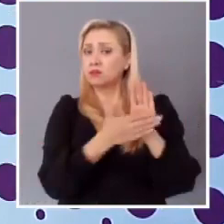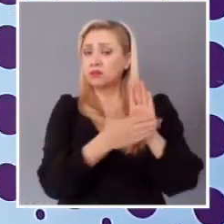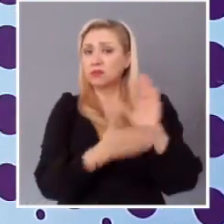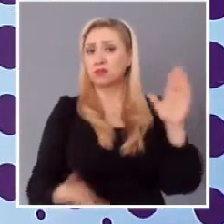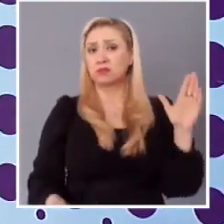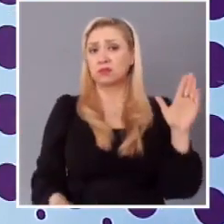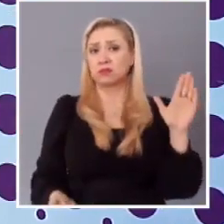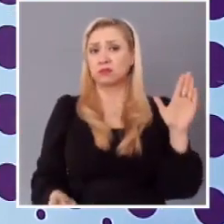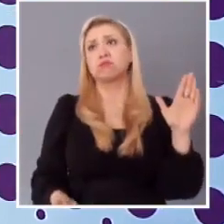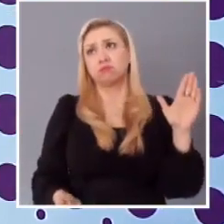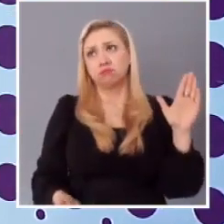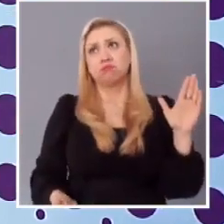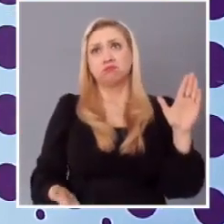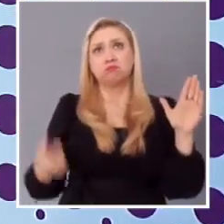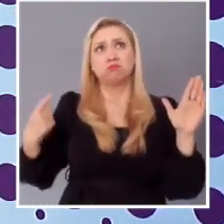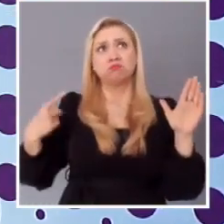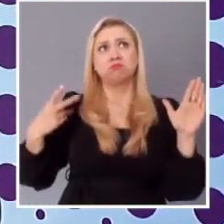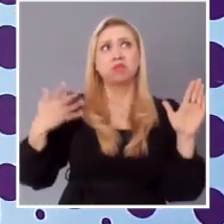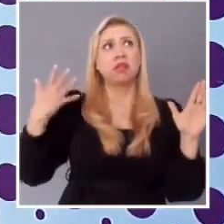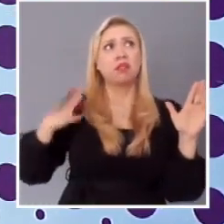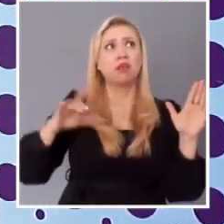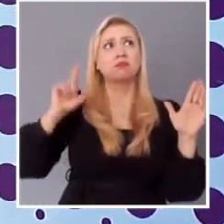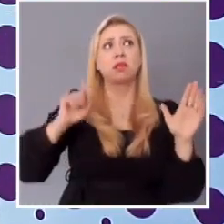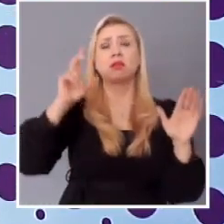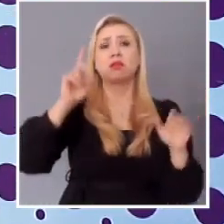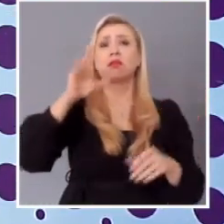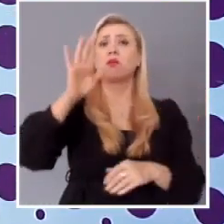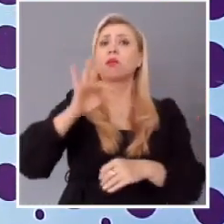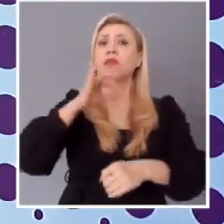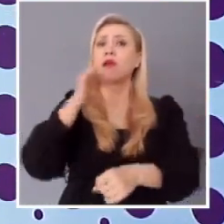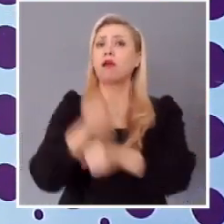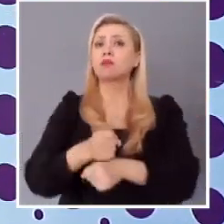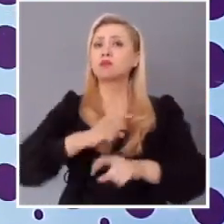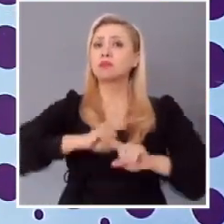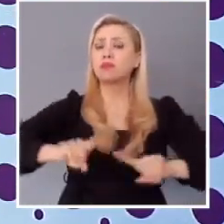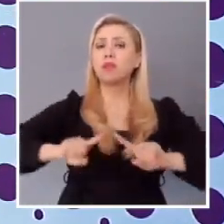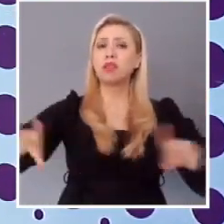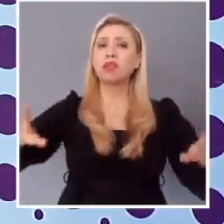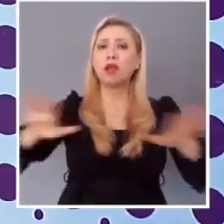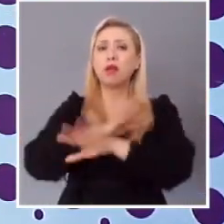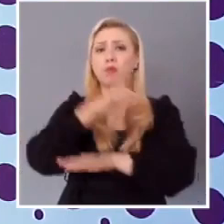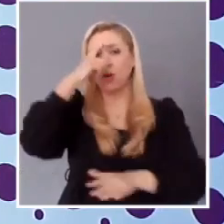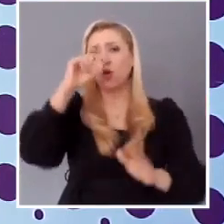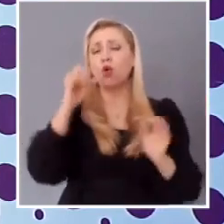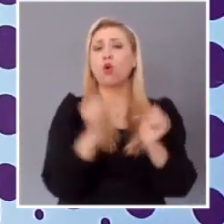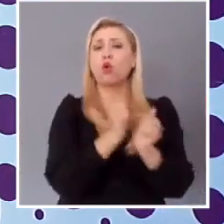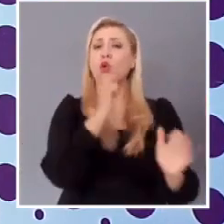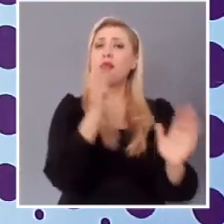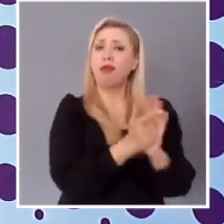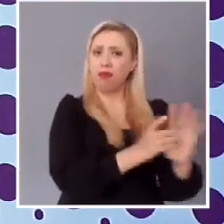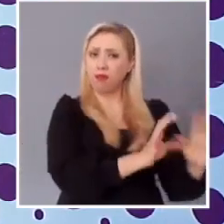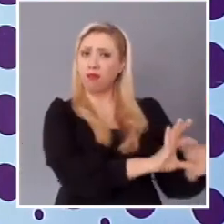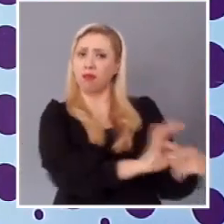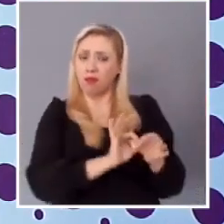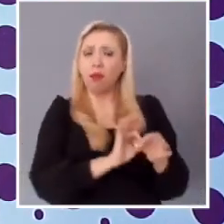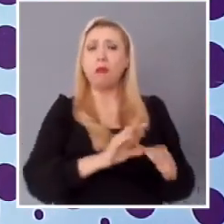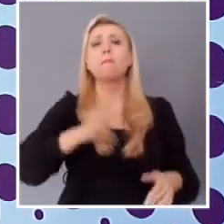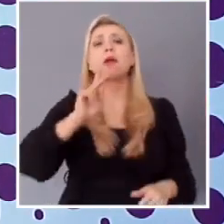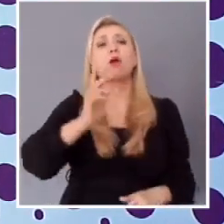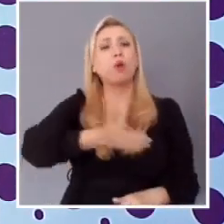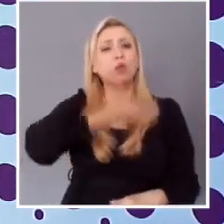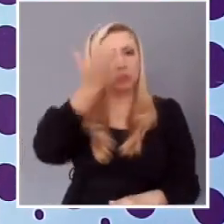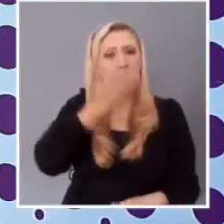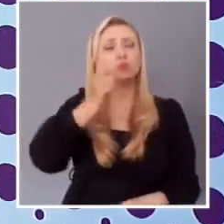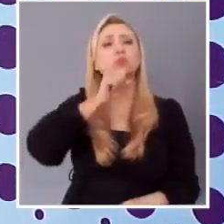últimas décadas diferentes estrategias, no solamente en cuestiones legales, sino mucho en lo práctico, para entender fenómenos como,